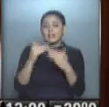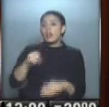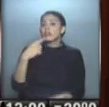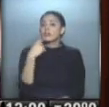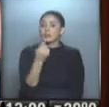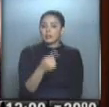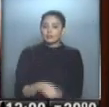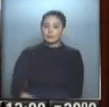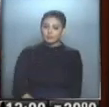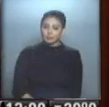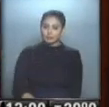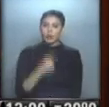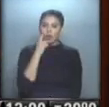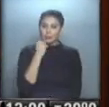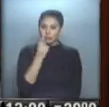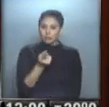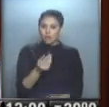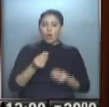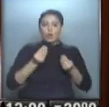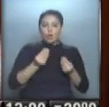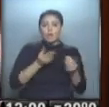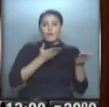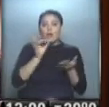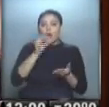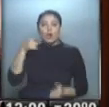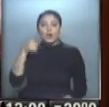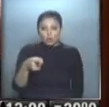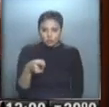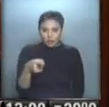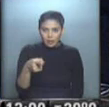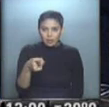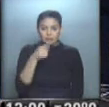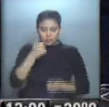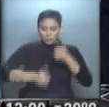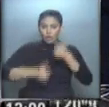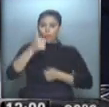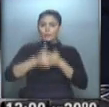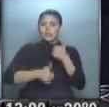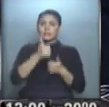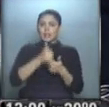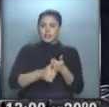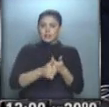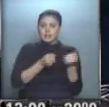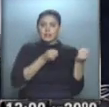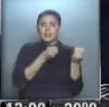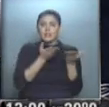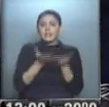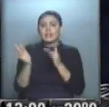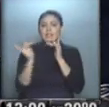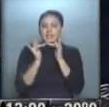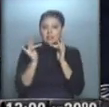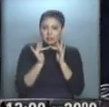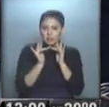próxima. ¿De qué modo favorece o perjudica la competencia en la provisión de conexión a